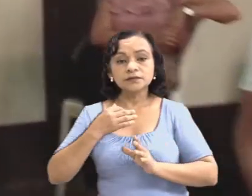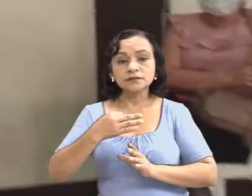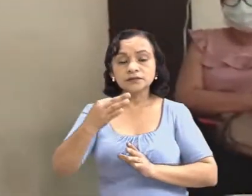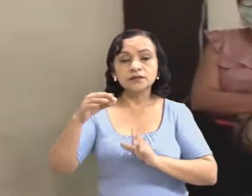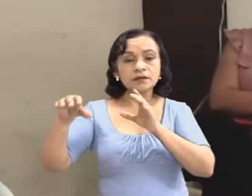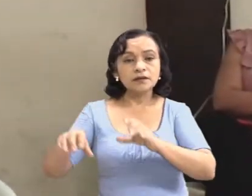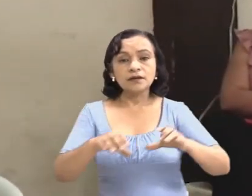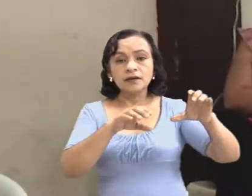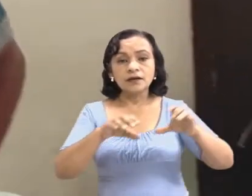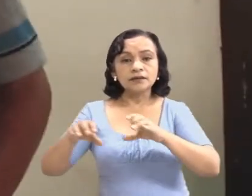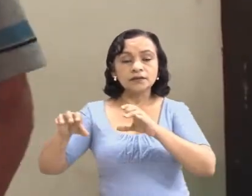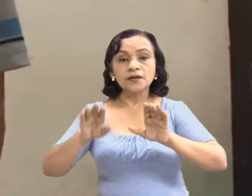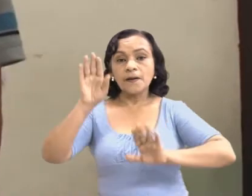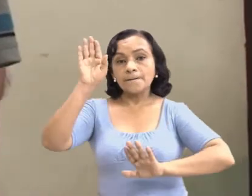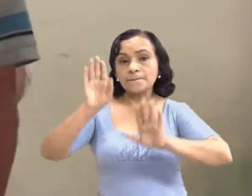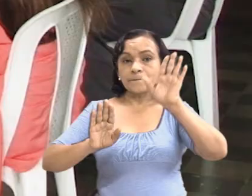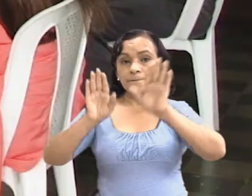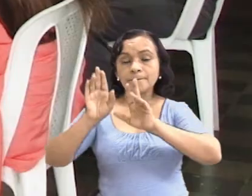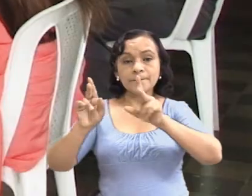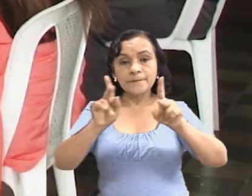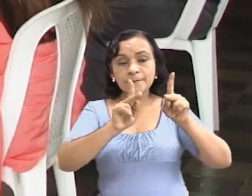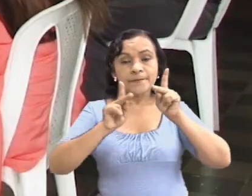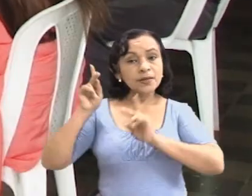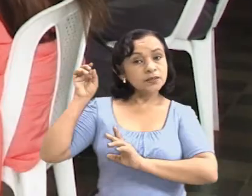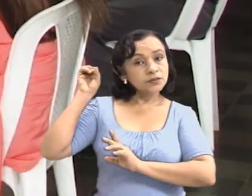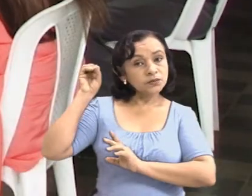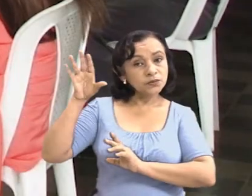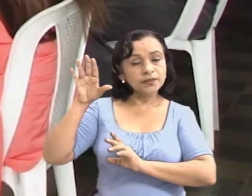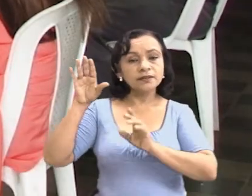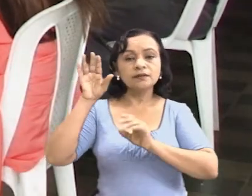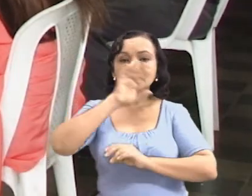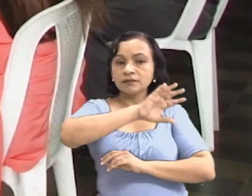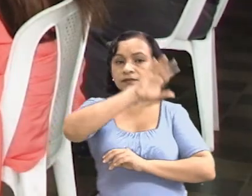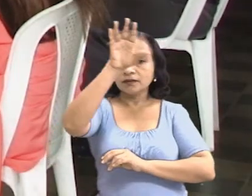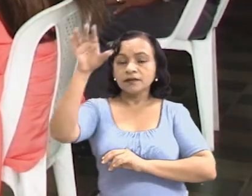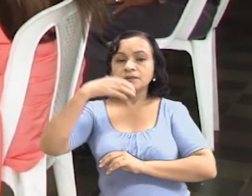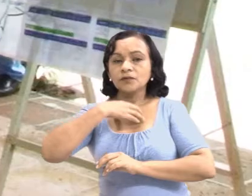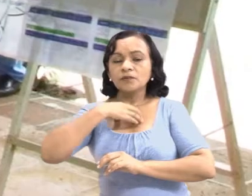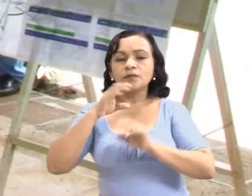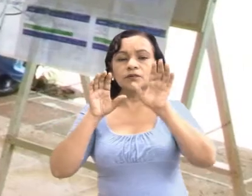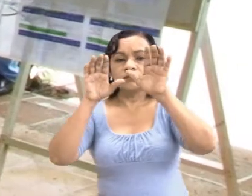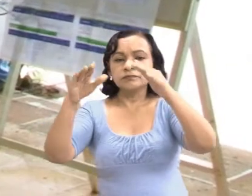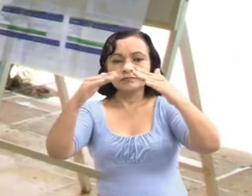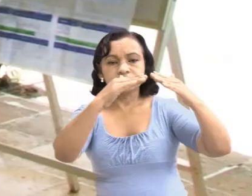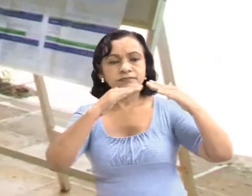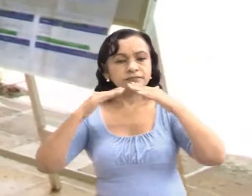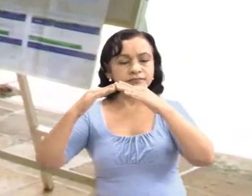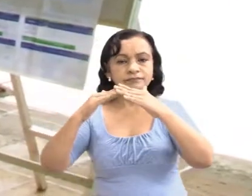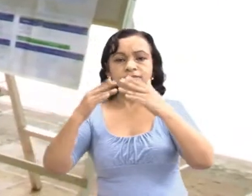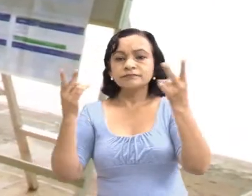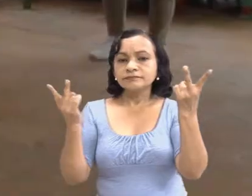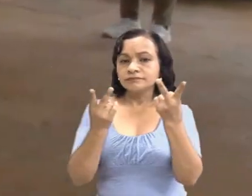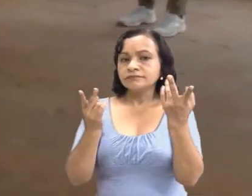con la participación de los emprendedores turísticos del Departamento de León y los habitantes de las comunidades cercanas al volcán,